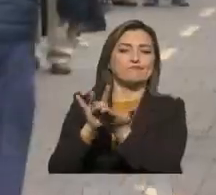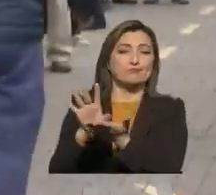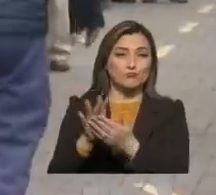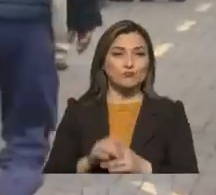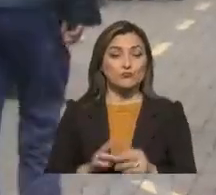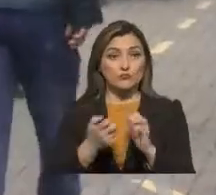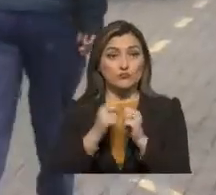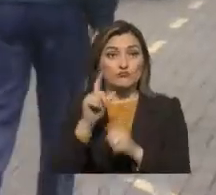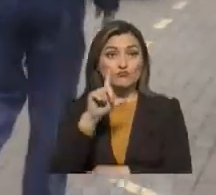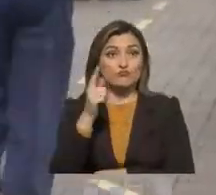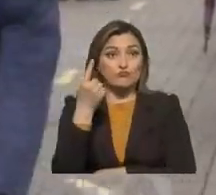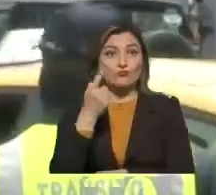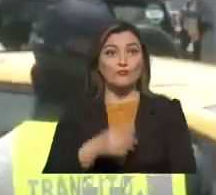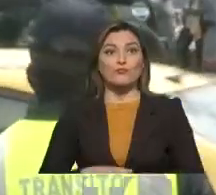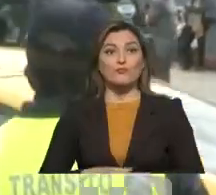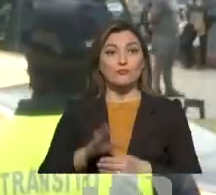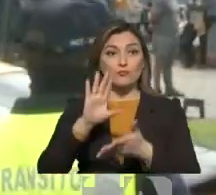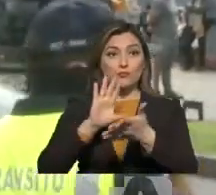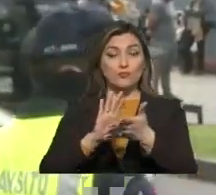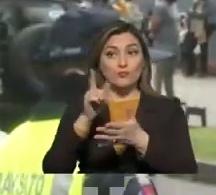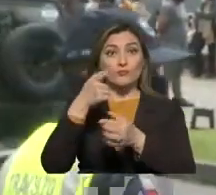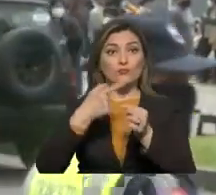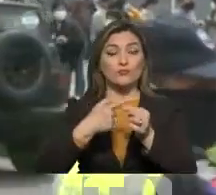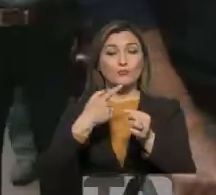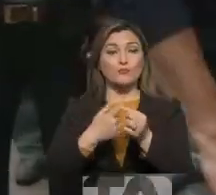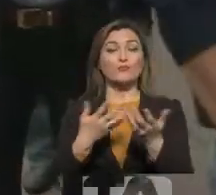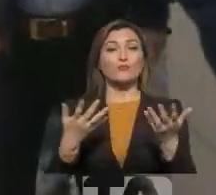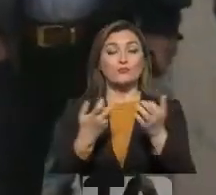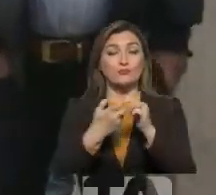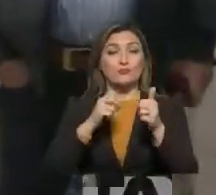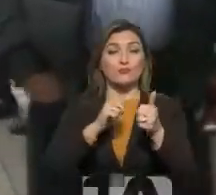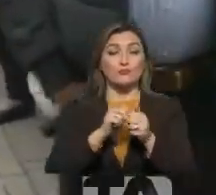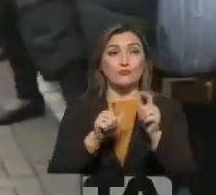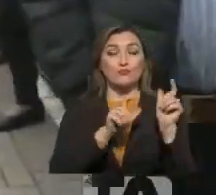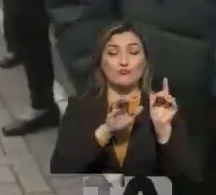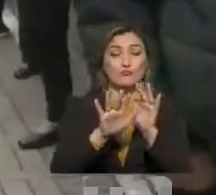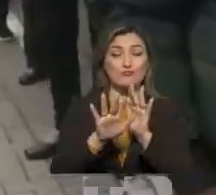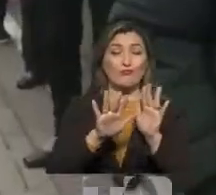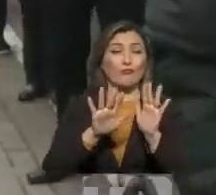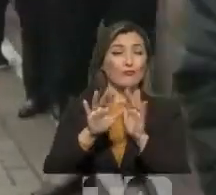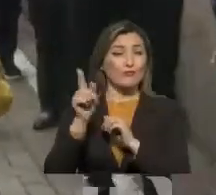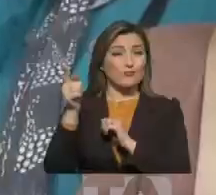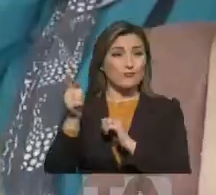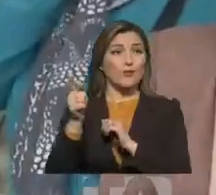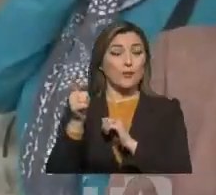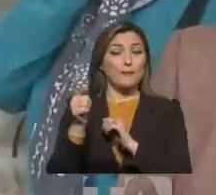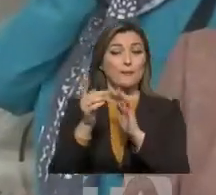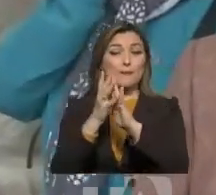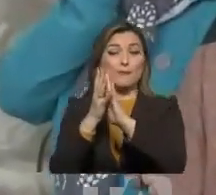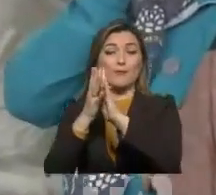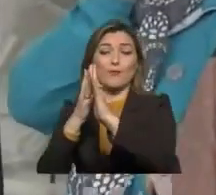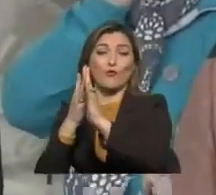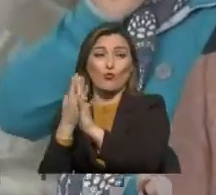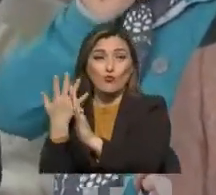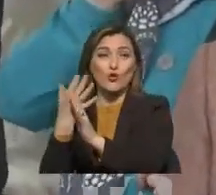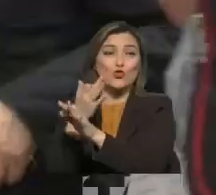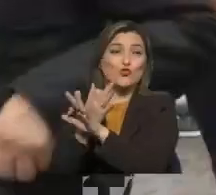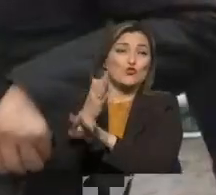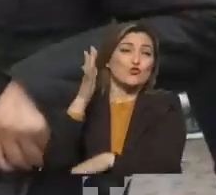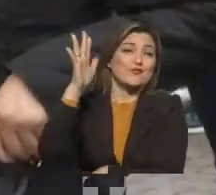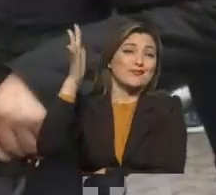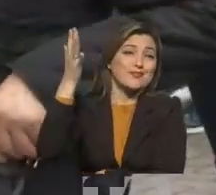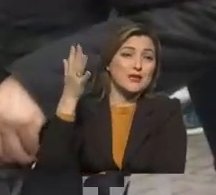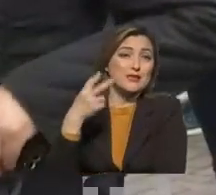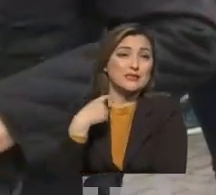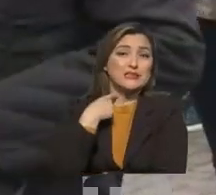registró el lunes en el centro de exposiciones quito también se generaron aglomeraciones allí decenas de personas acudieron sin turno porque